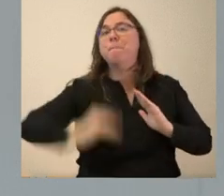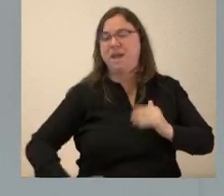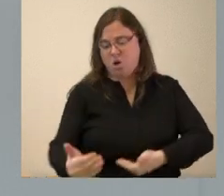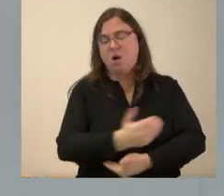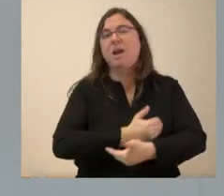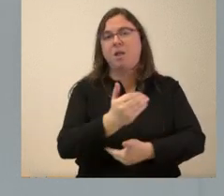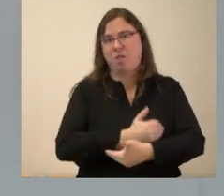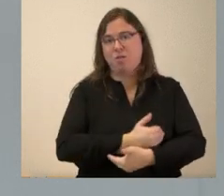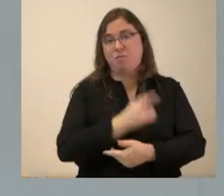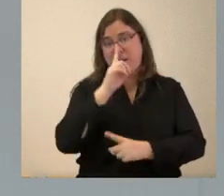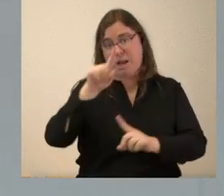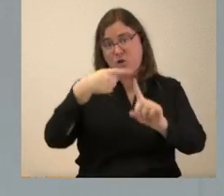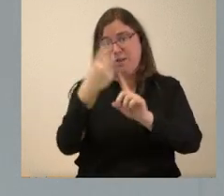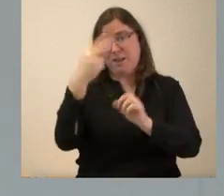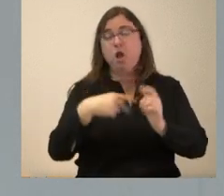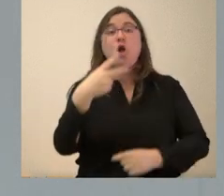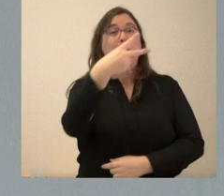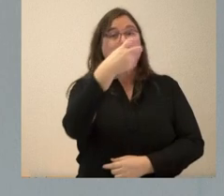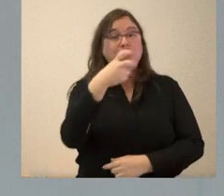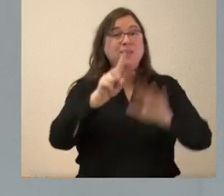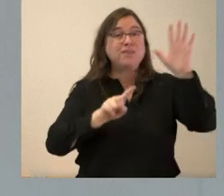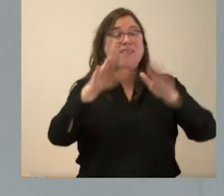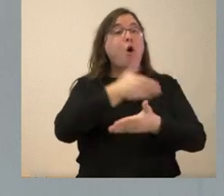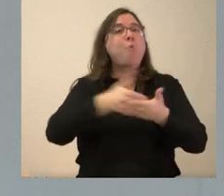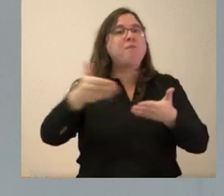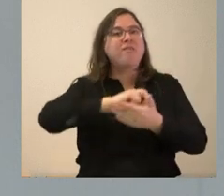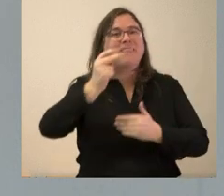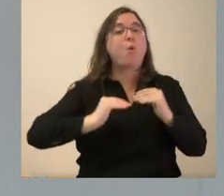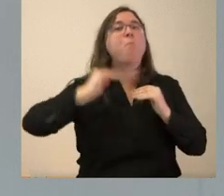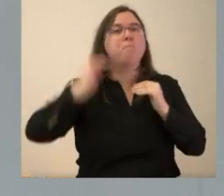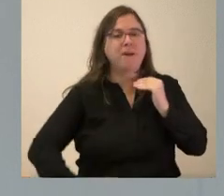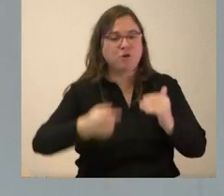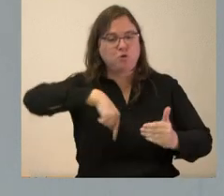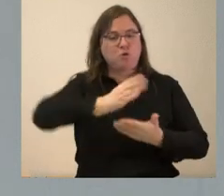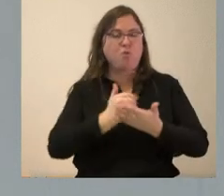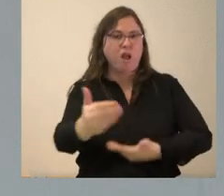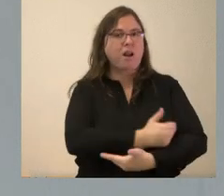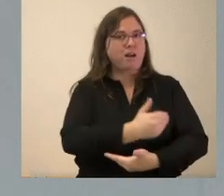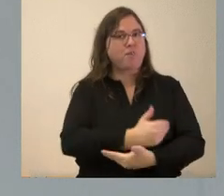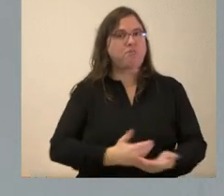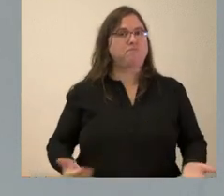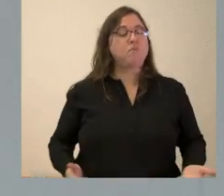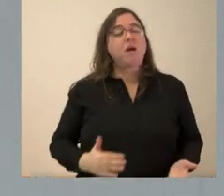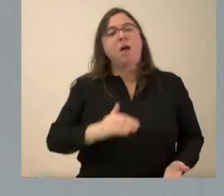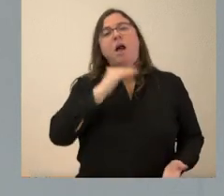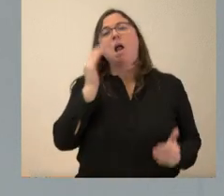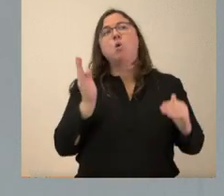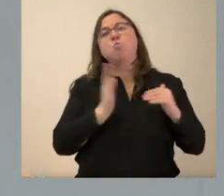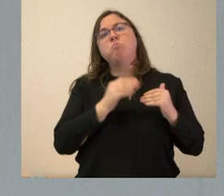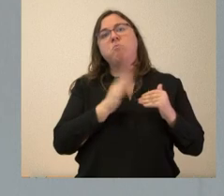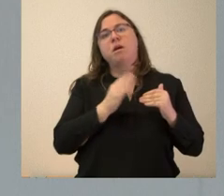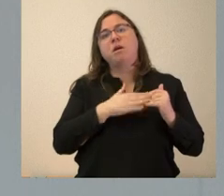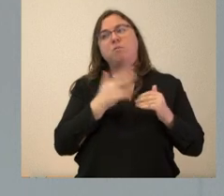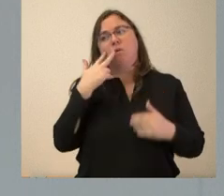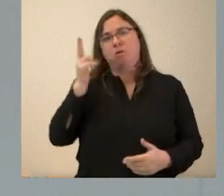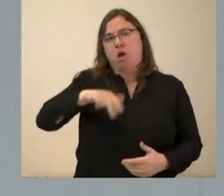2023 265 millones de euros con lo cual al menos un reconocimiento del papel de las comunidades